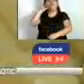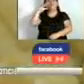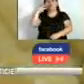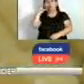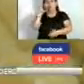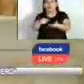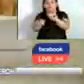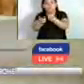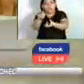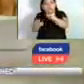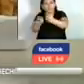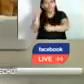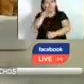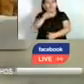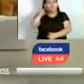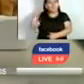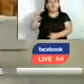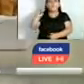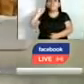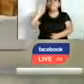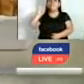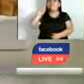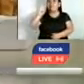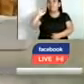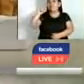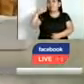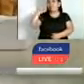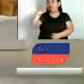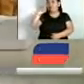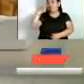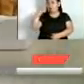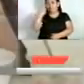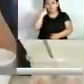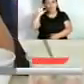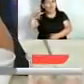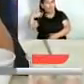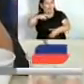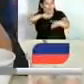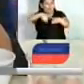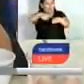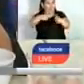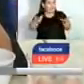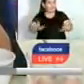pero en este caso la llaman vigorón. Vea cómo se prepara.